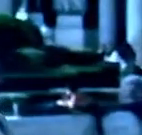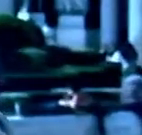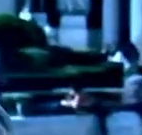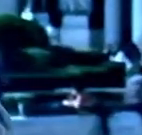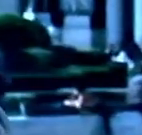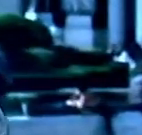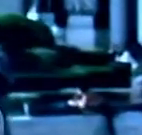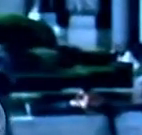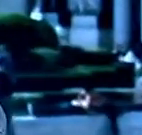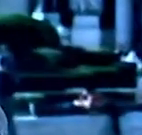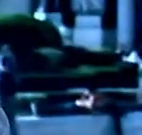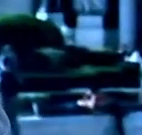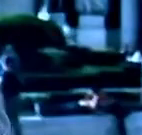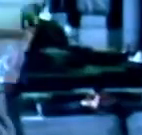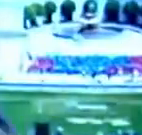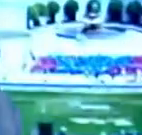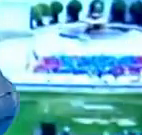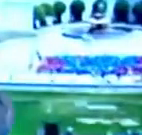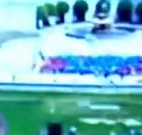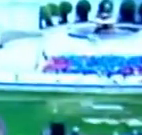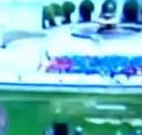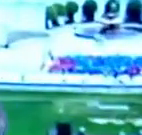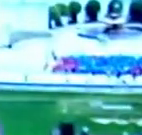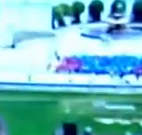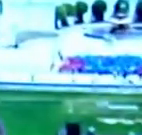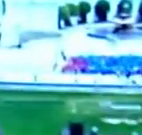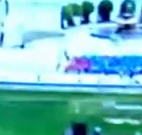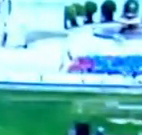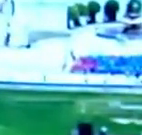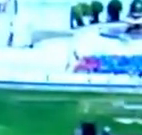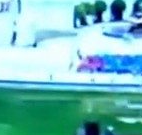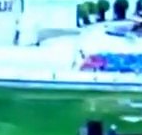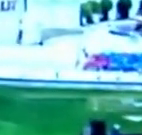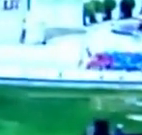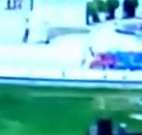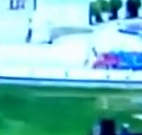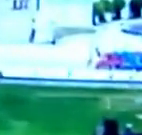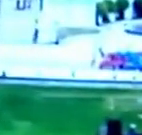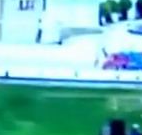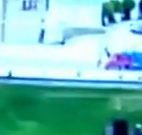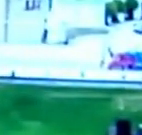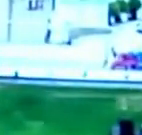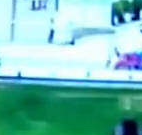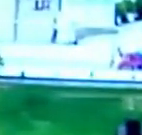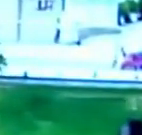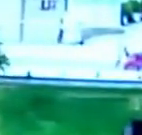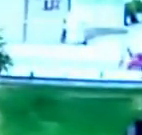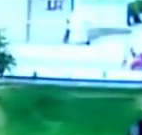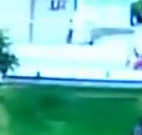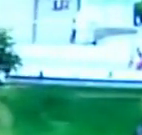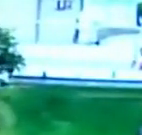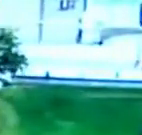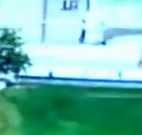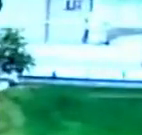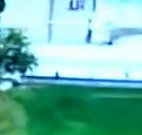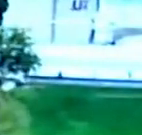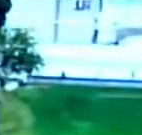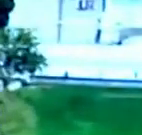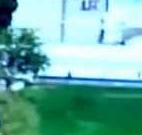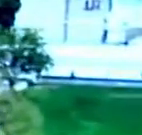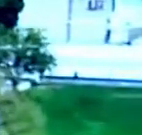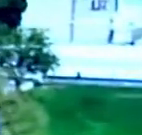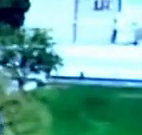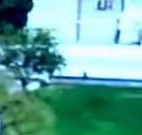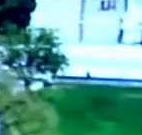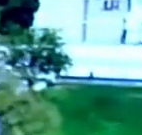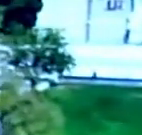Castillo. Maduro dijo que desde el primer día de su gobierno se tramó un supuesto complot en su contra desde el Congreso